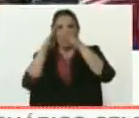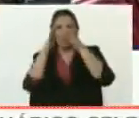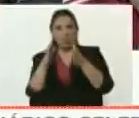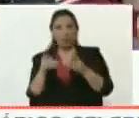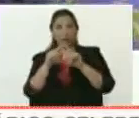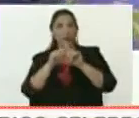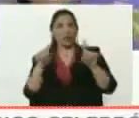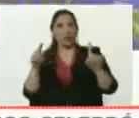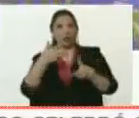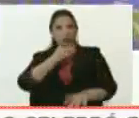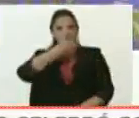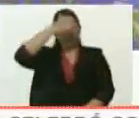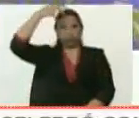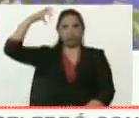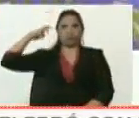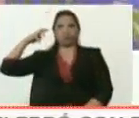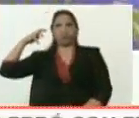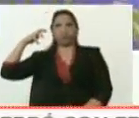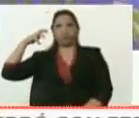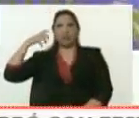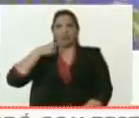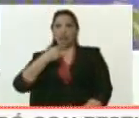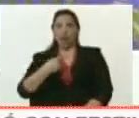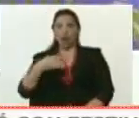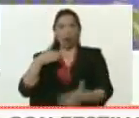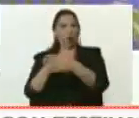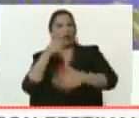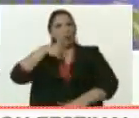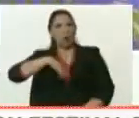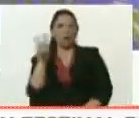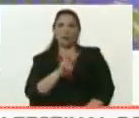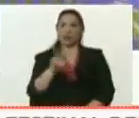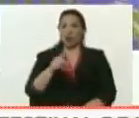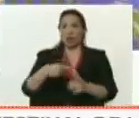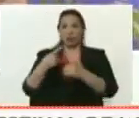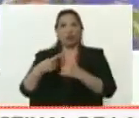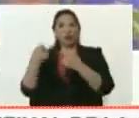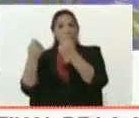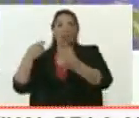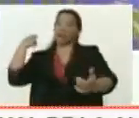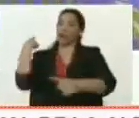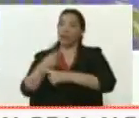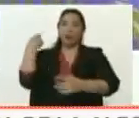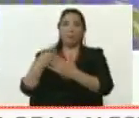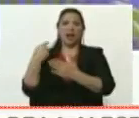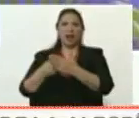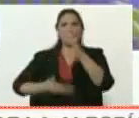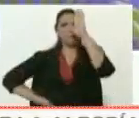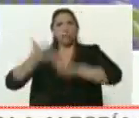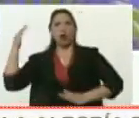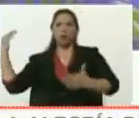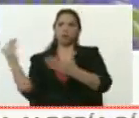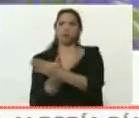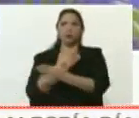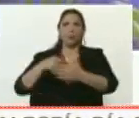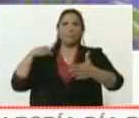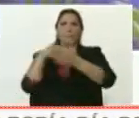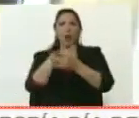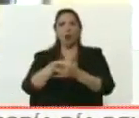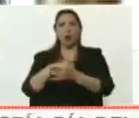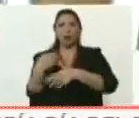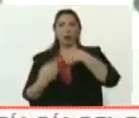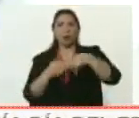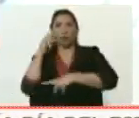ya se quitaron la careta y dijeron, es contra el pueblo y es el precio que hay que pagar por salir y derrotar a la revolución